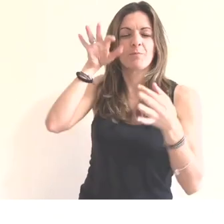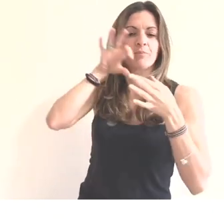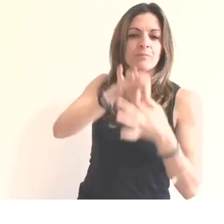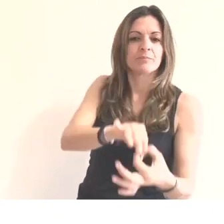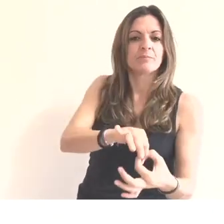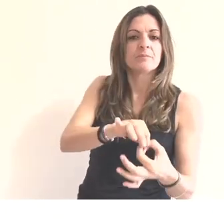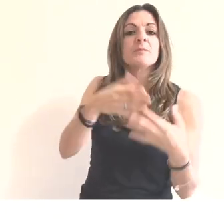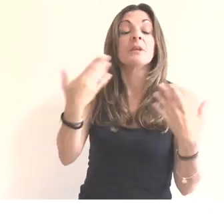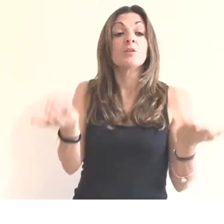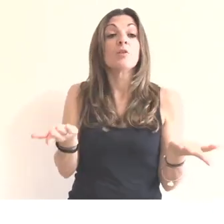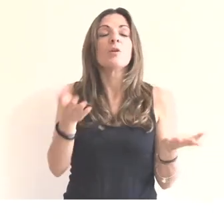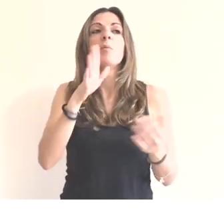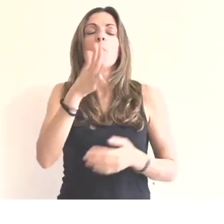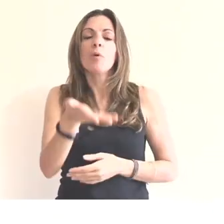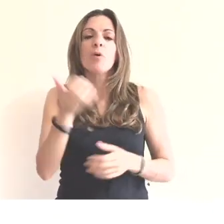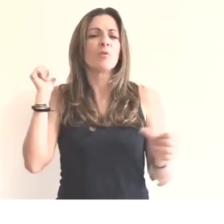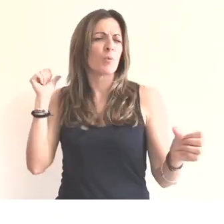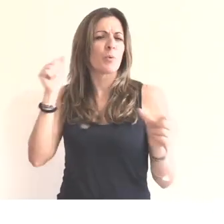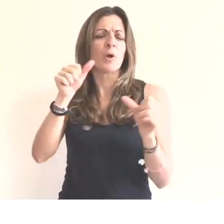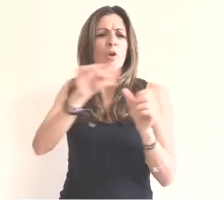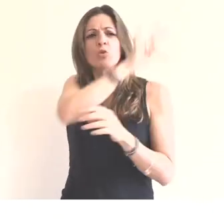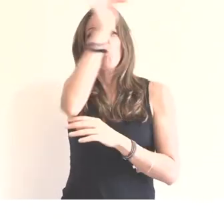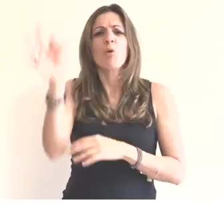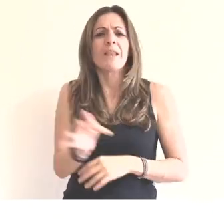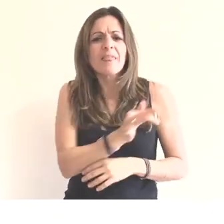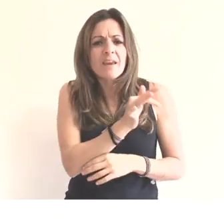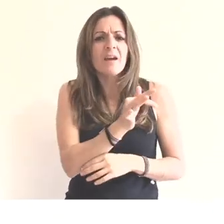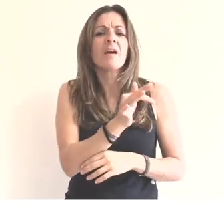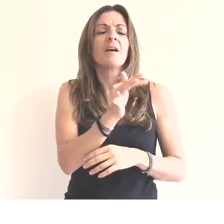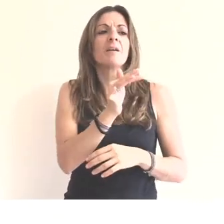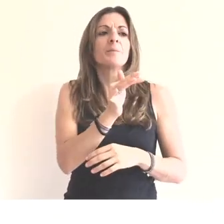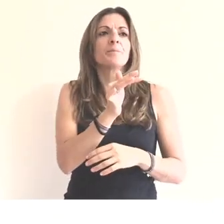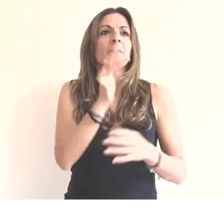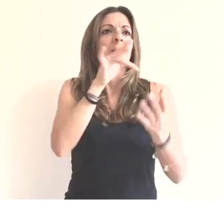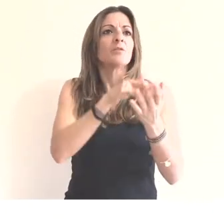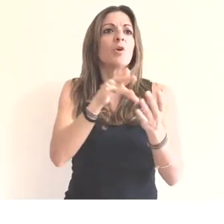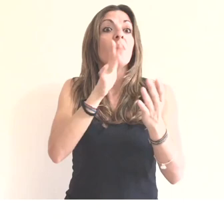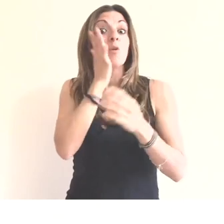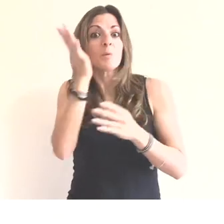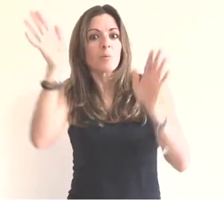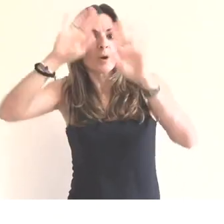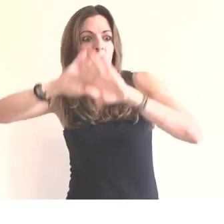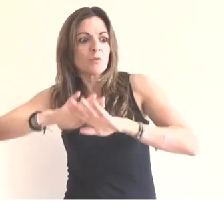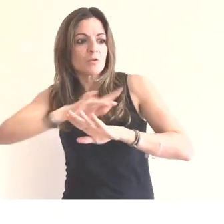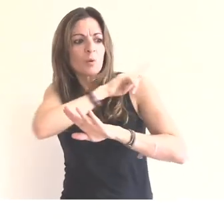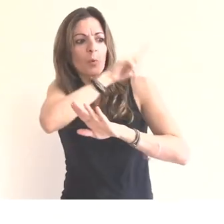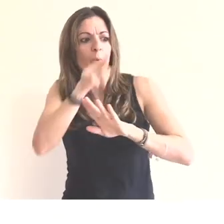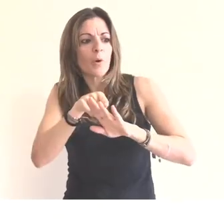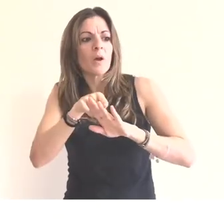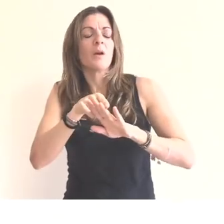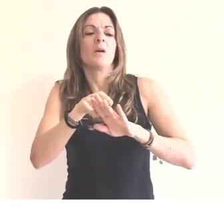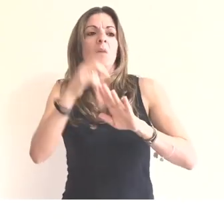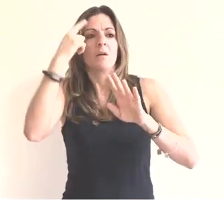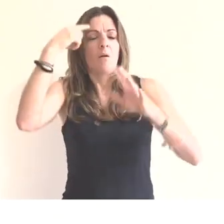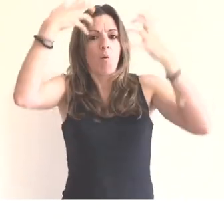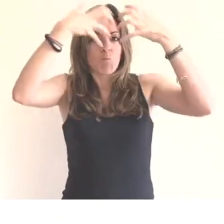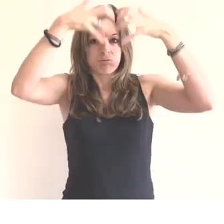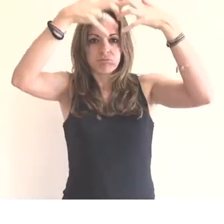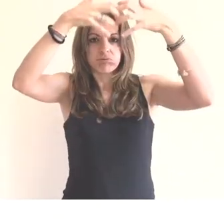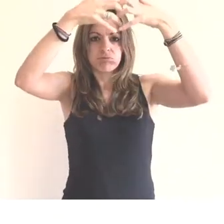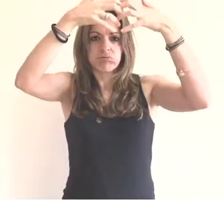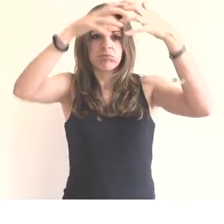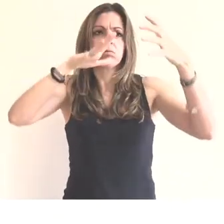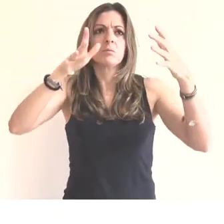nivel mundial, más de primer mundo, ¿no? Como quien dice. Entonces estamos acostumbrados a